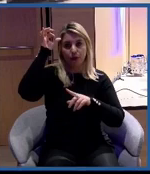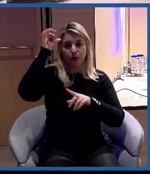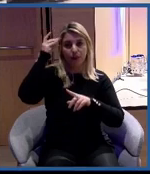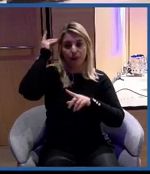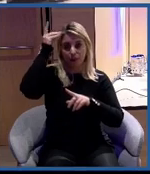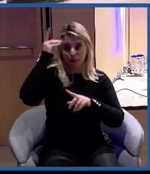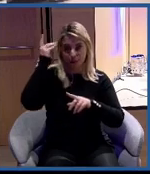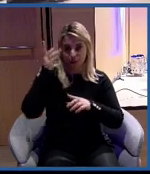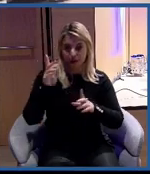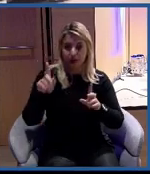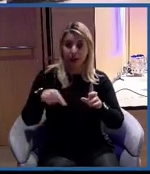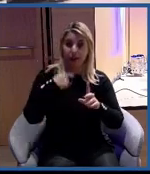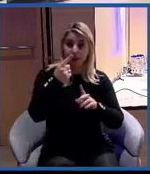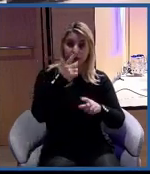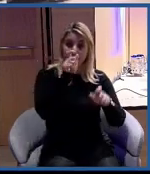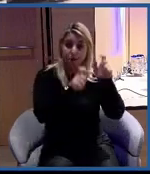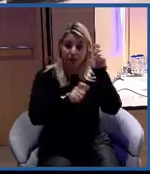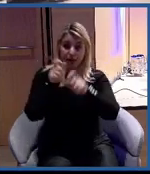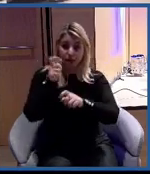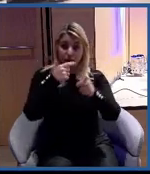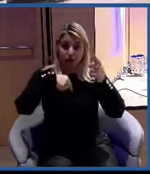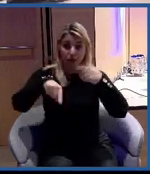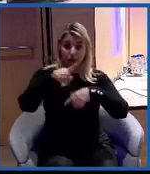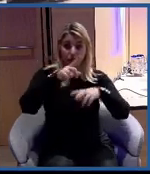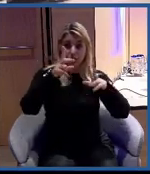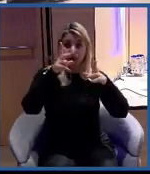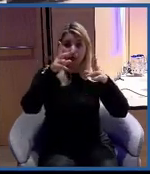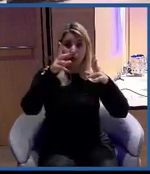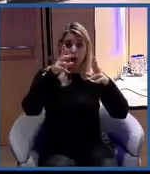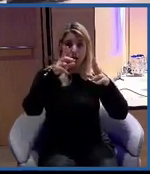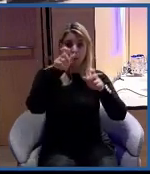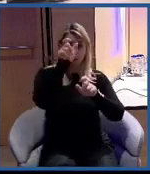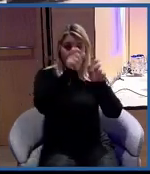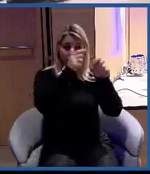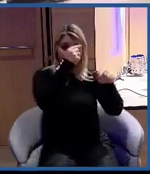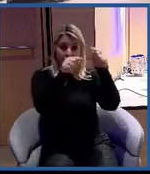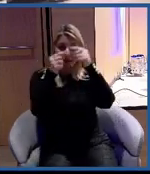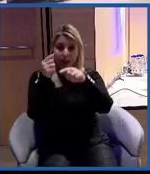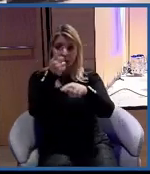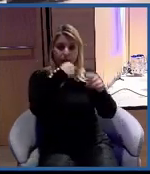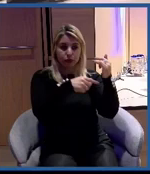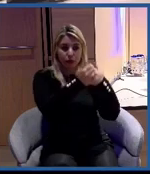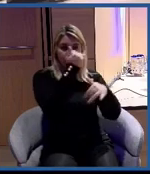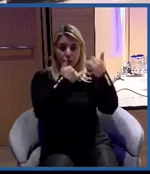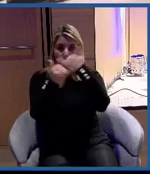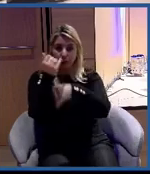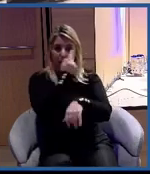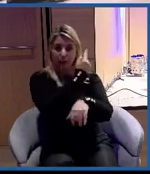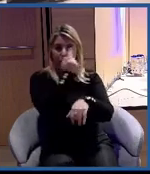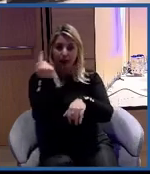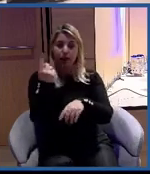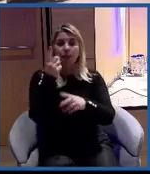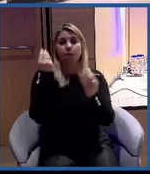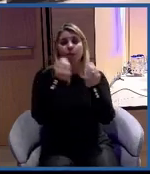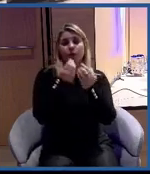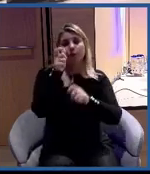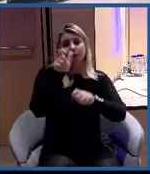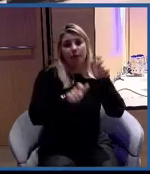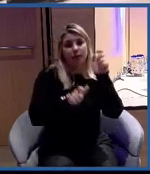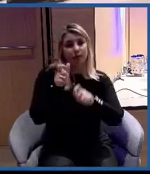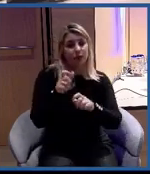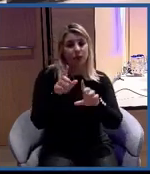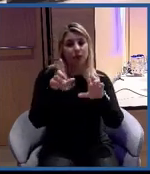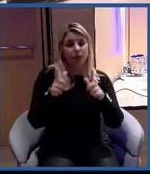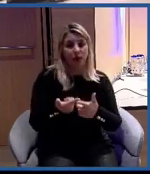personitas sobre las que teníamos que sentarnos a buscar información y muchísimas personas que no no existen